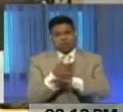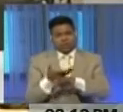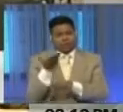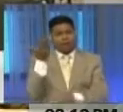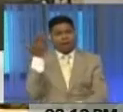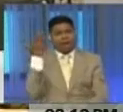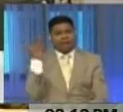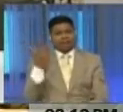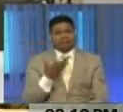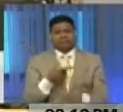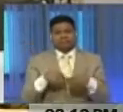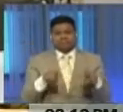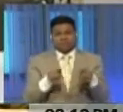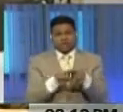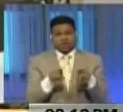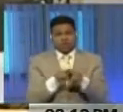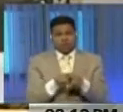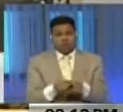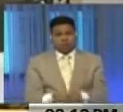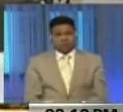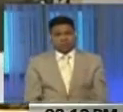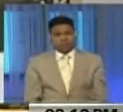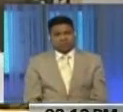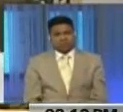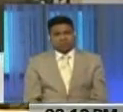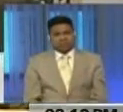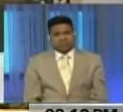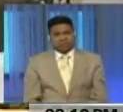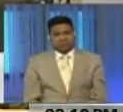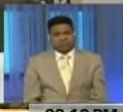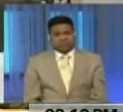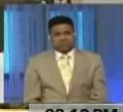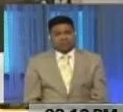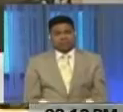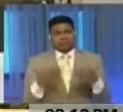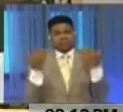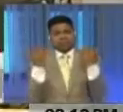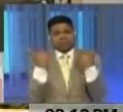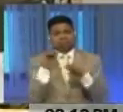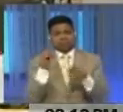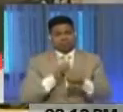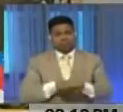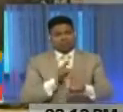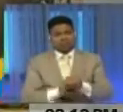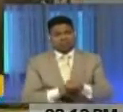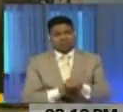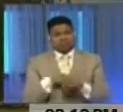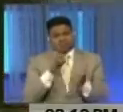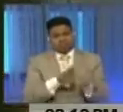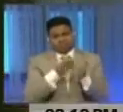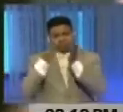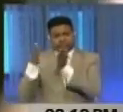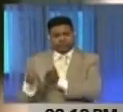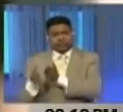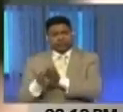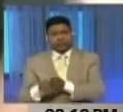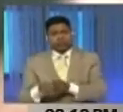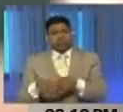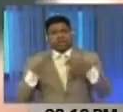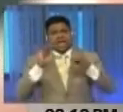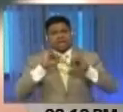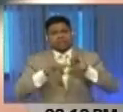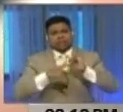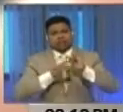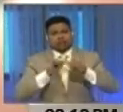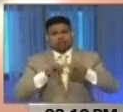Asimismo, obtendremos los recursos para la nación en el corto plazo. Al mediano plazo vamos a consolidar una industria minera estable